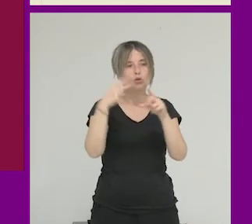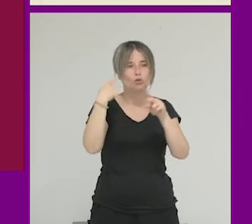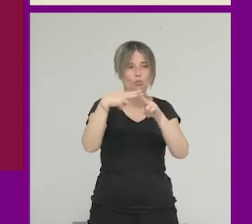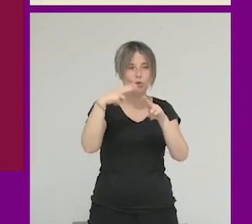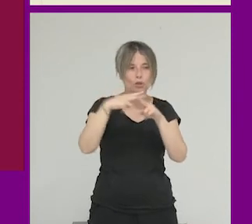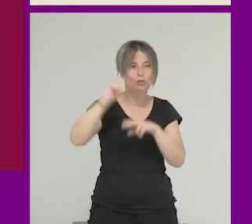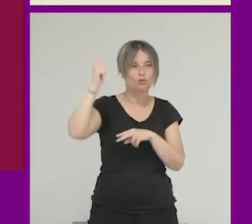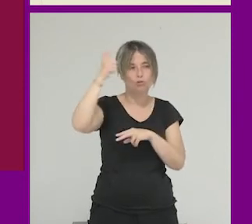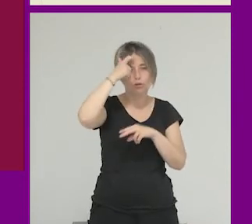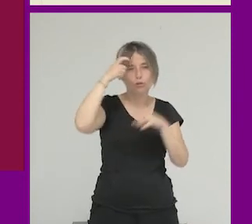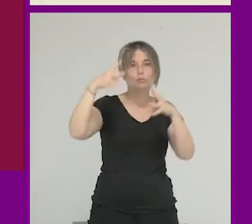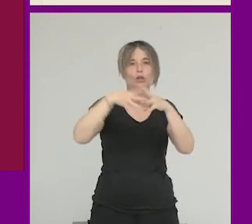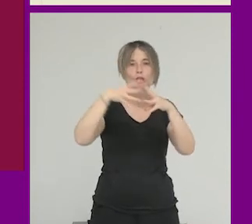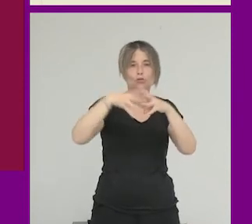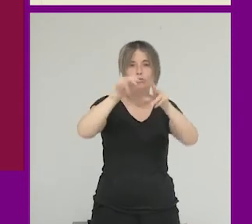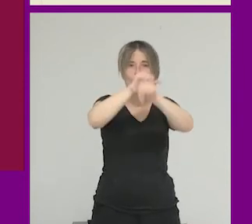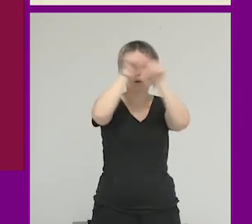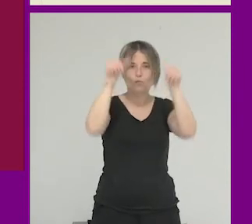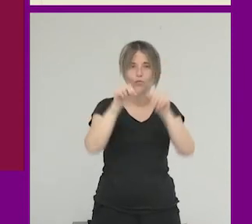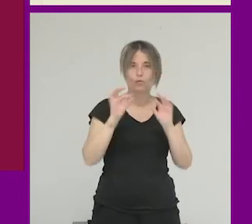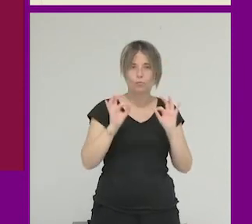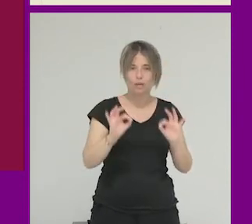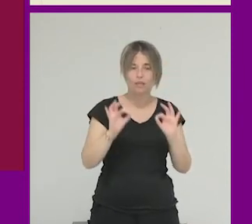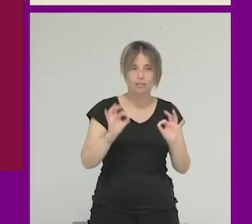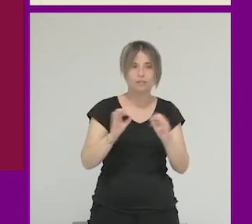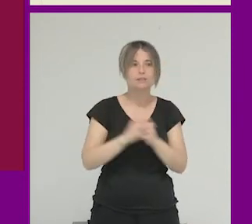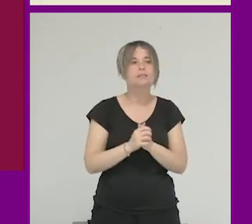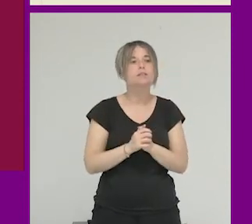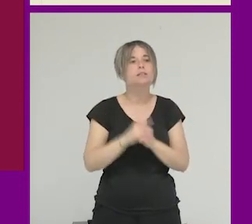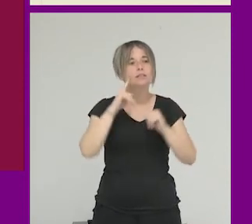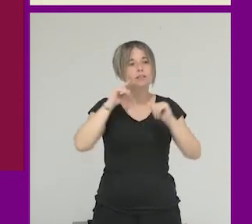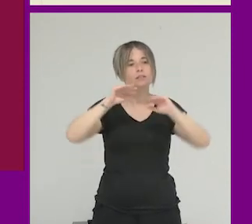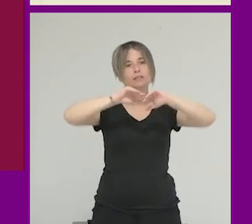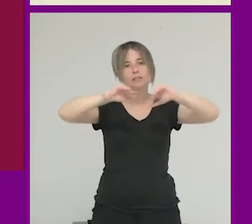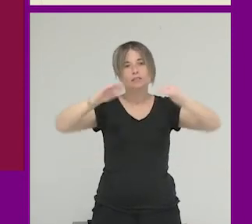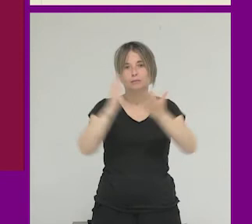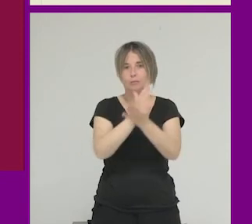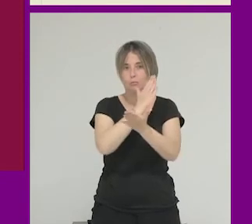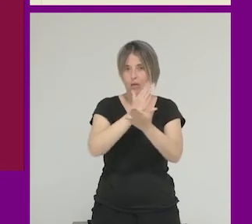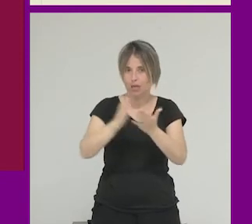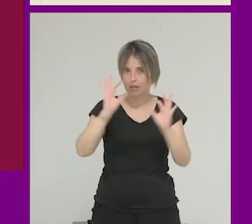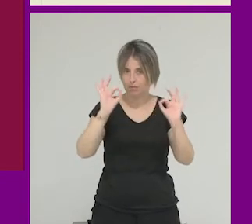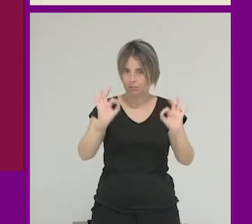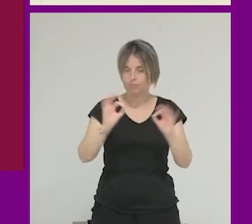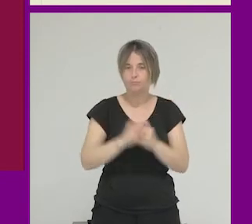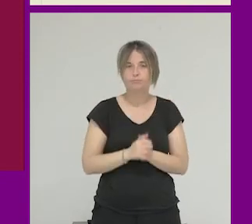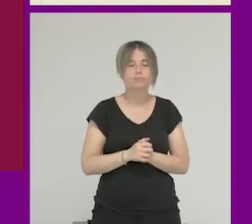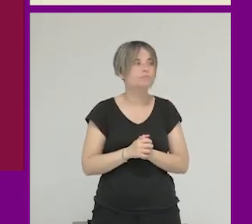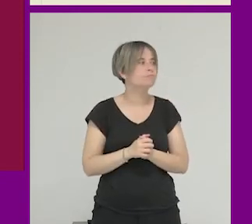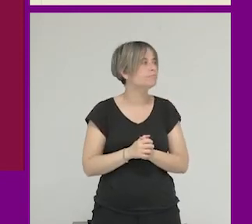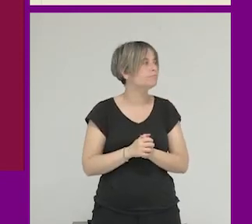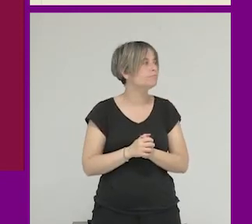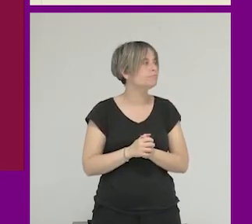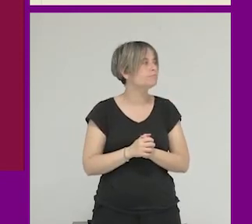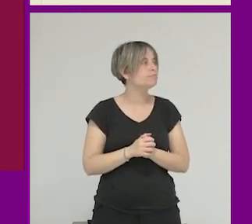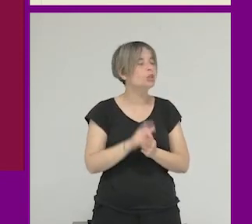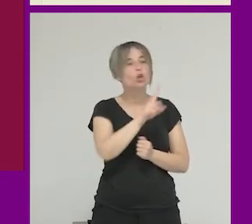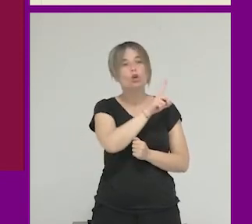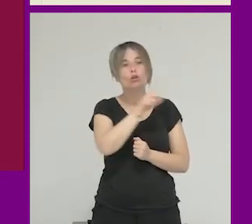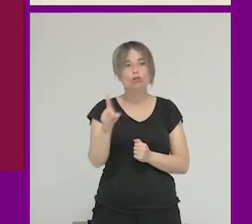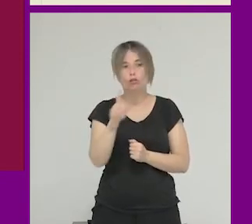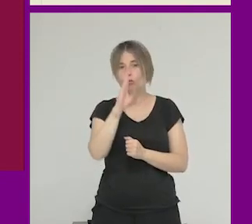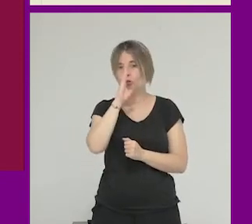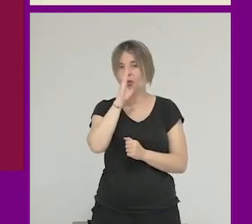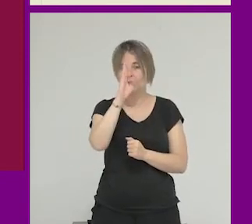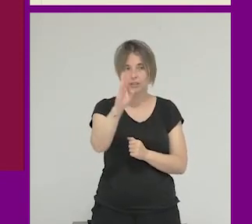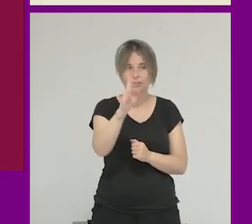modua, estruktura moduan, eta hortik aldentzeko. Eta ez heterosexuala bebai, ze